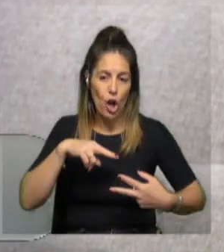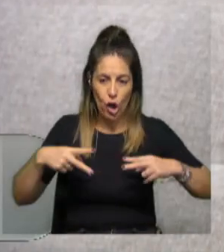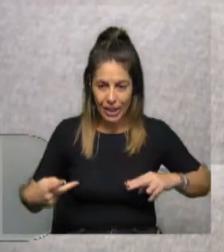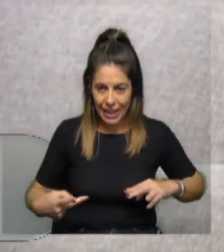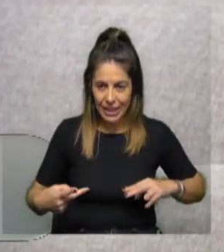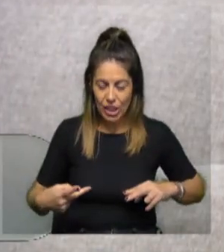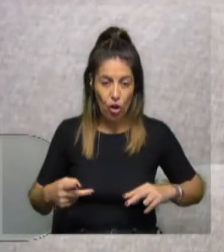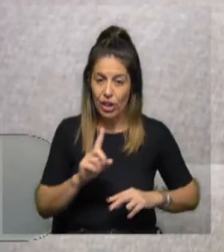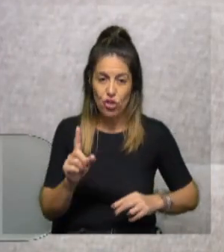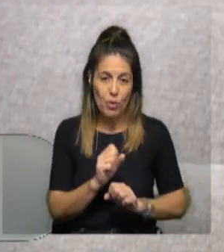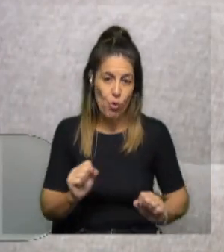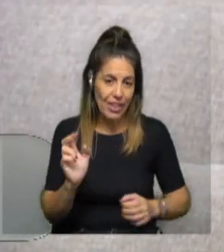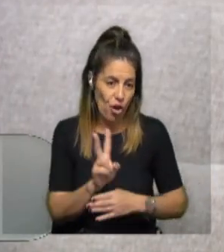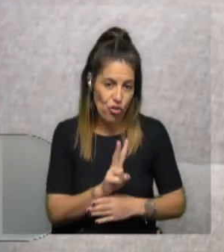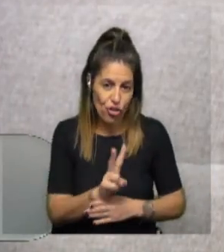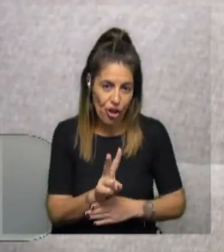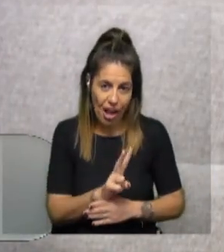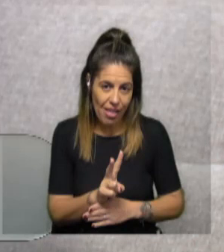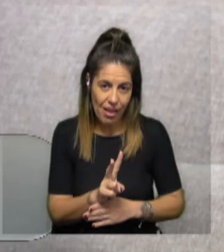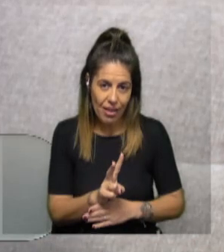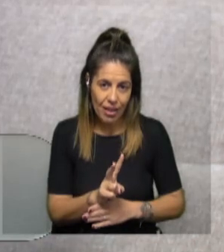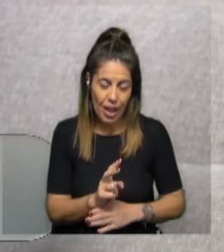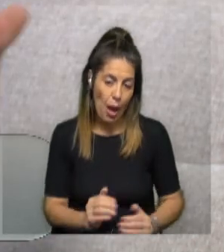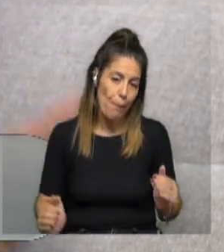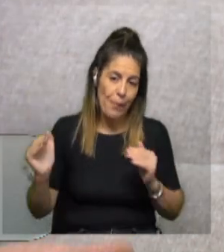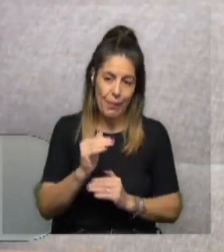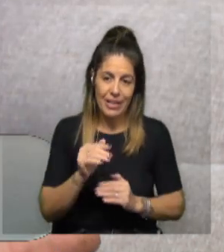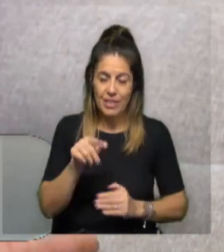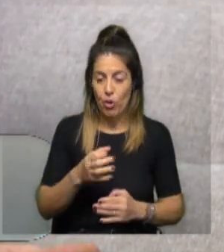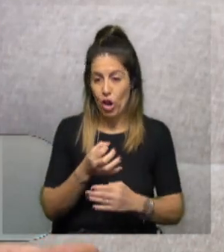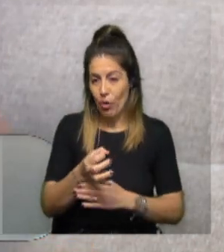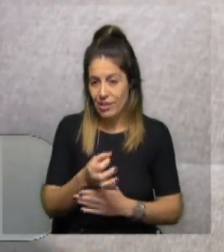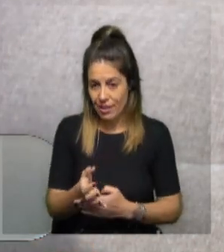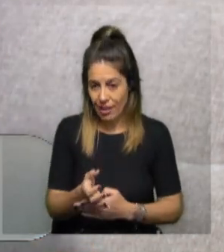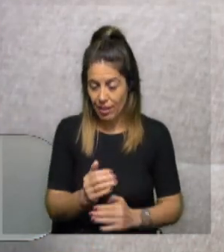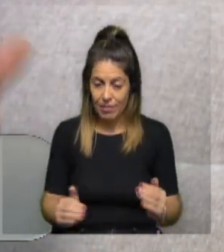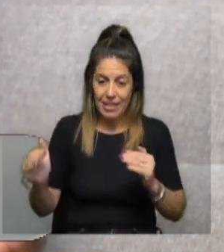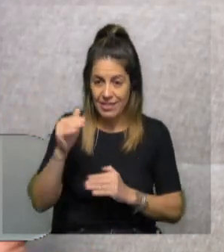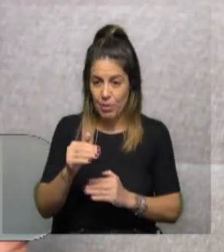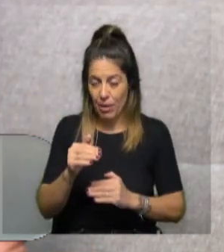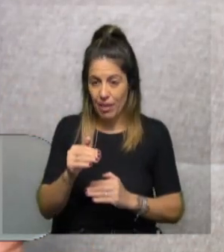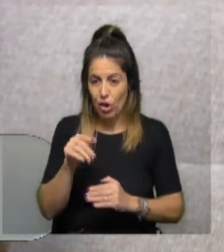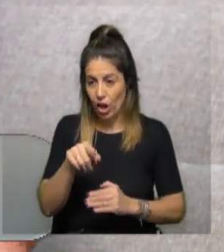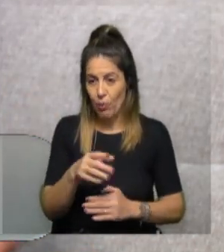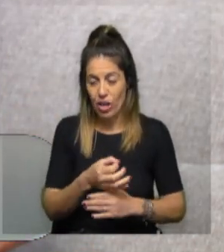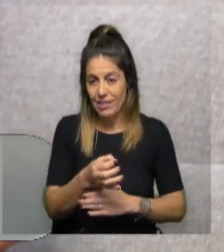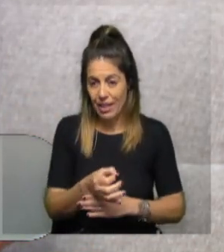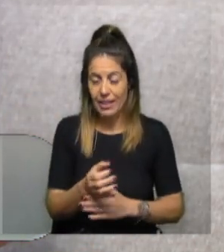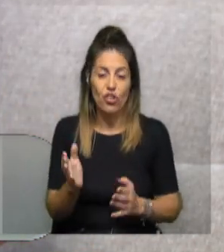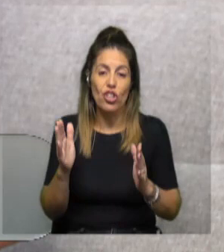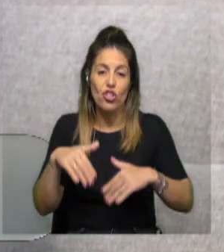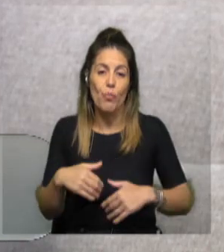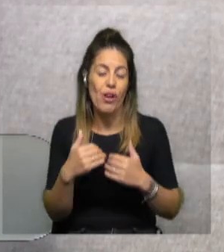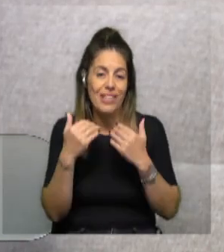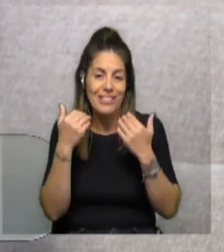es incontrolable, prevalece por lo que vos le enseñaste? ¿Sí? Entonces yo no se puede saber